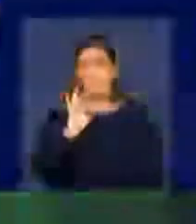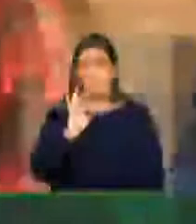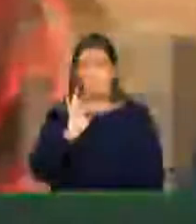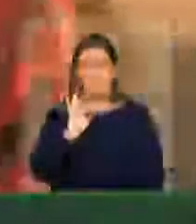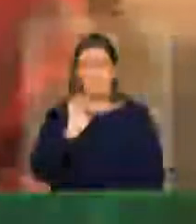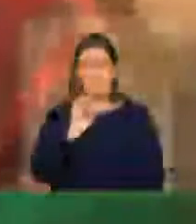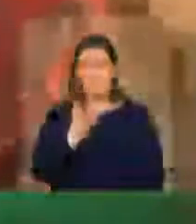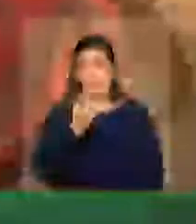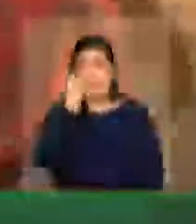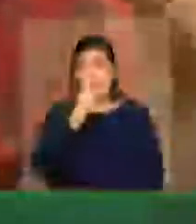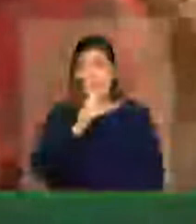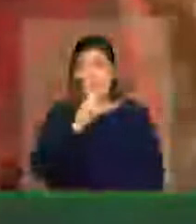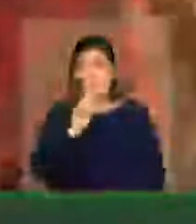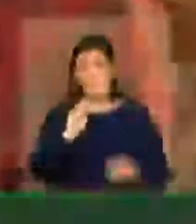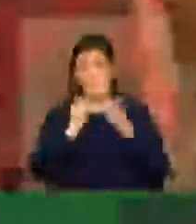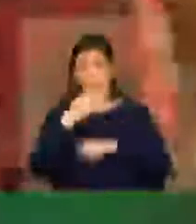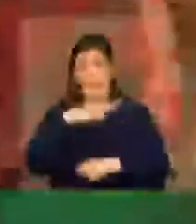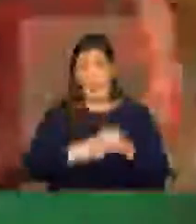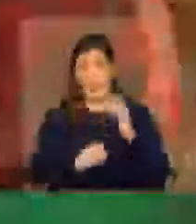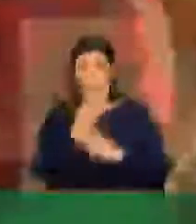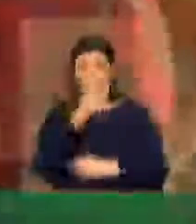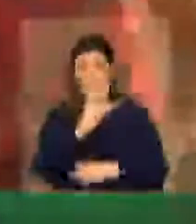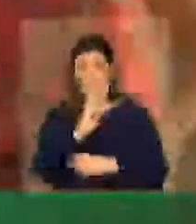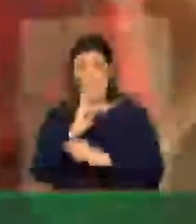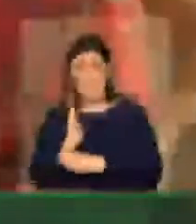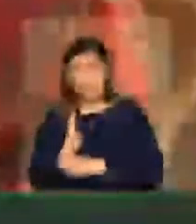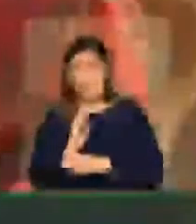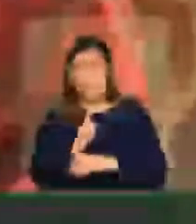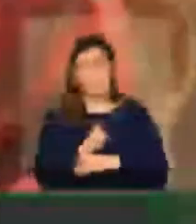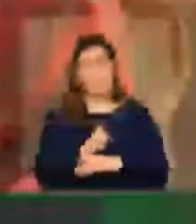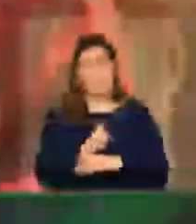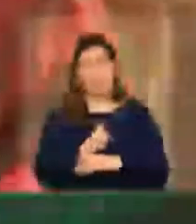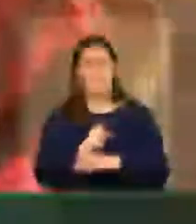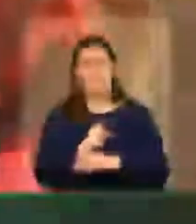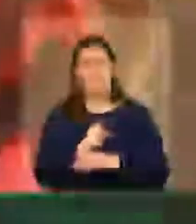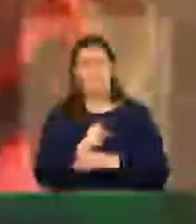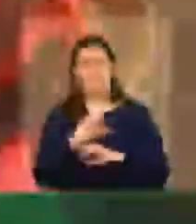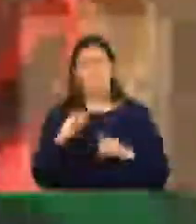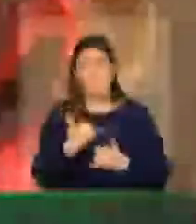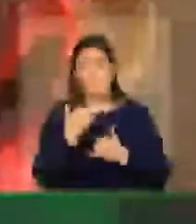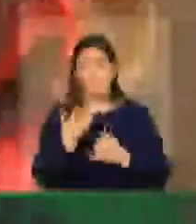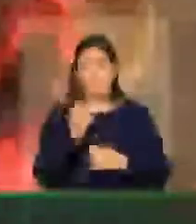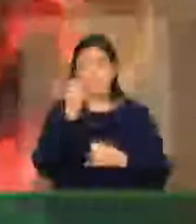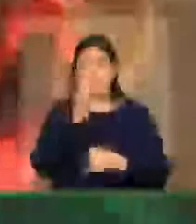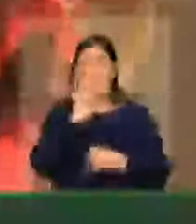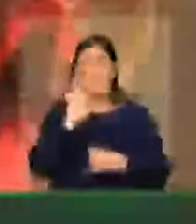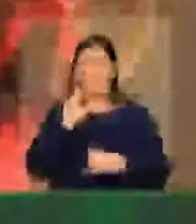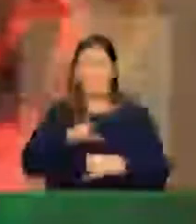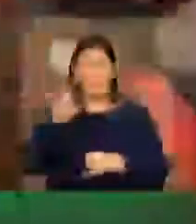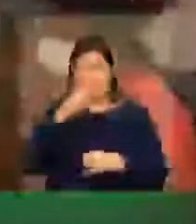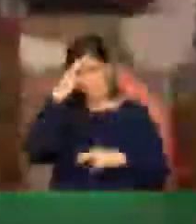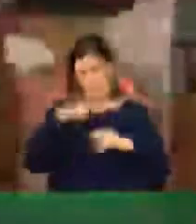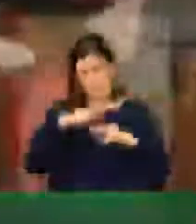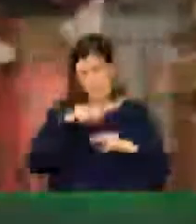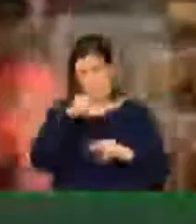La detección en la India de la nueva variante del coronavirus conocida como Delta Plus, de la que se han identificado unos 40 casos en tres